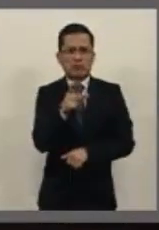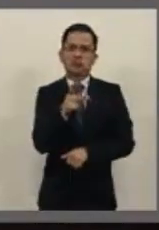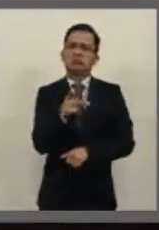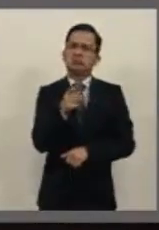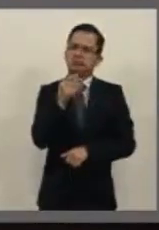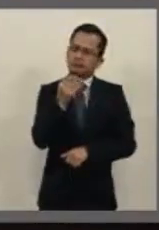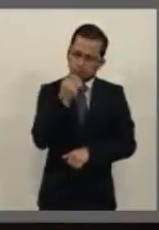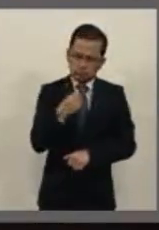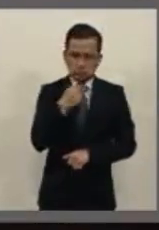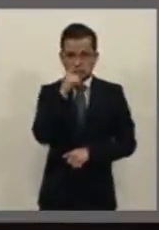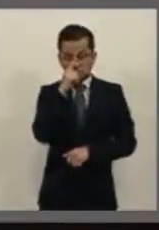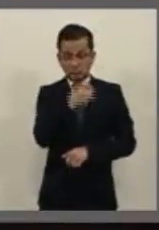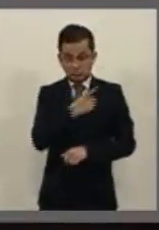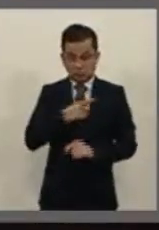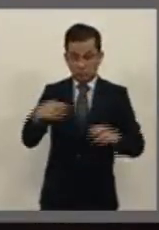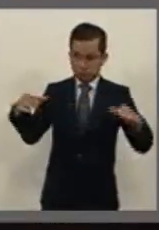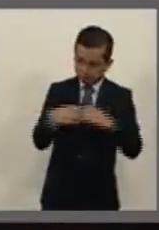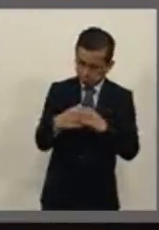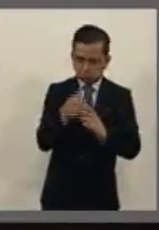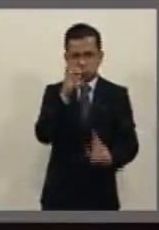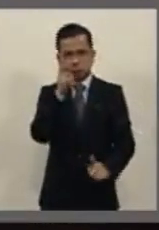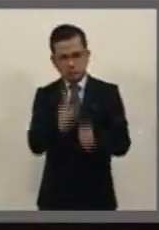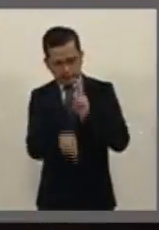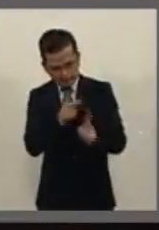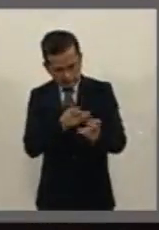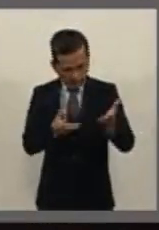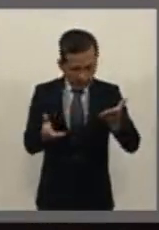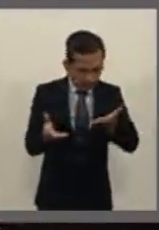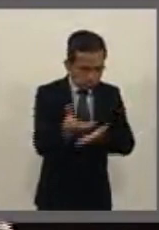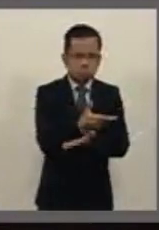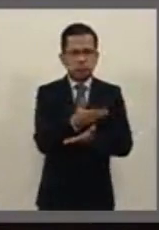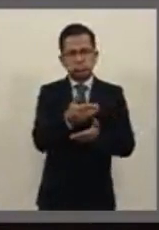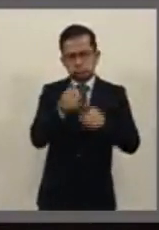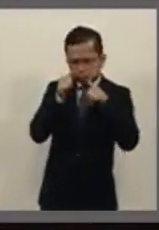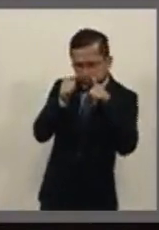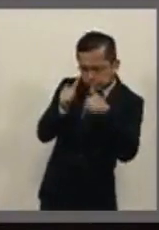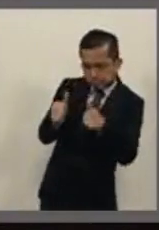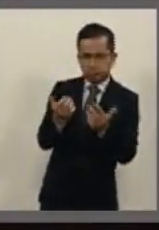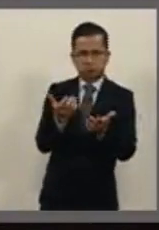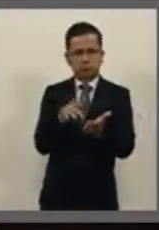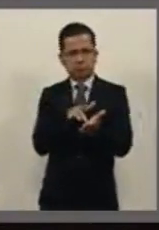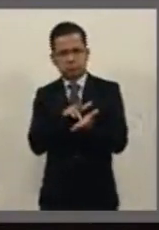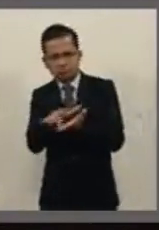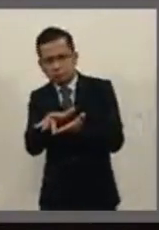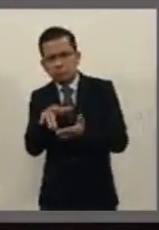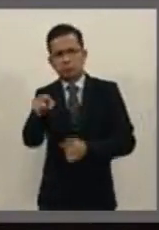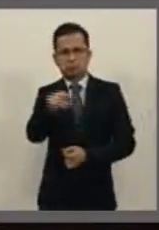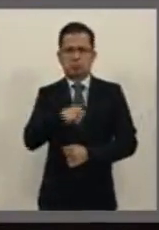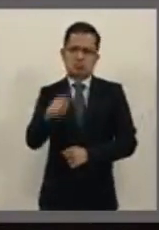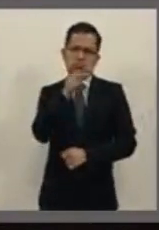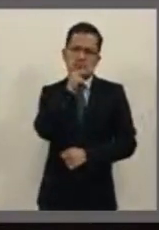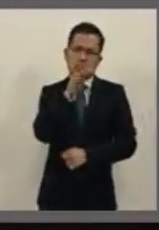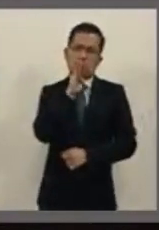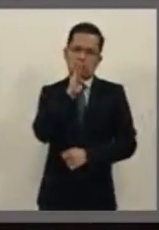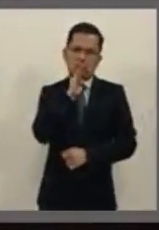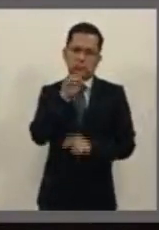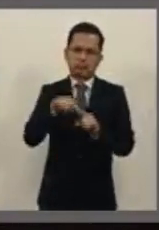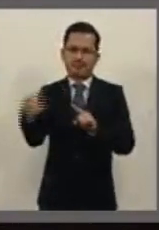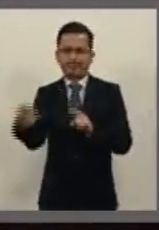recibir, platicar, escuchar, apoyar a los padres y madres de los